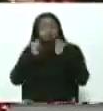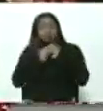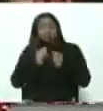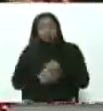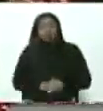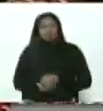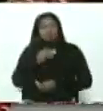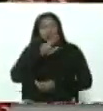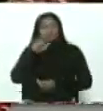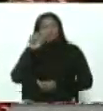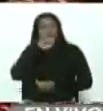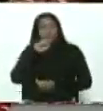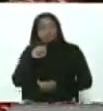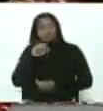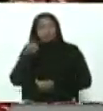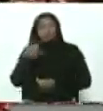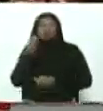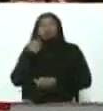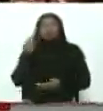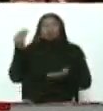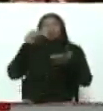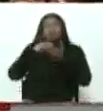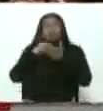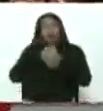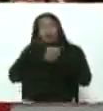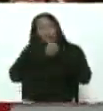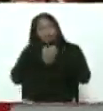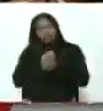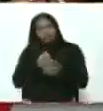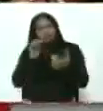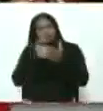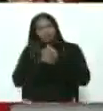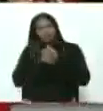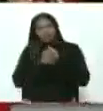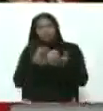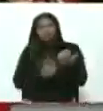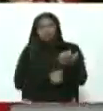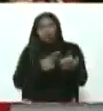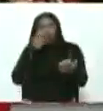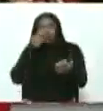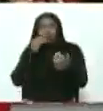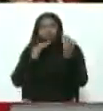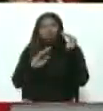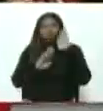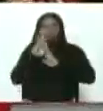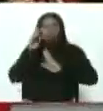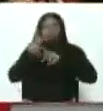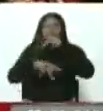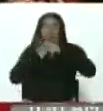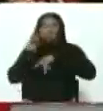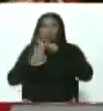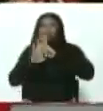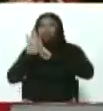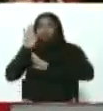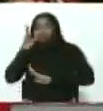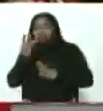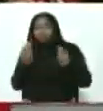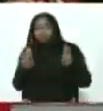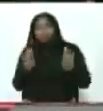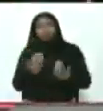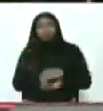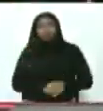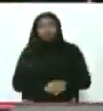José, reitero, querido hermano, compañero, que lo hemos visto crecer políticamente, lo hemos